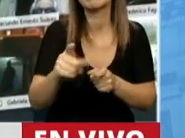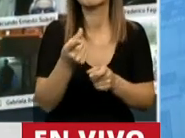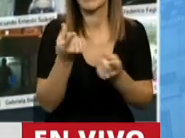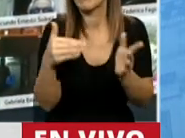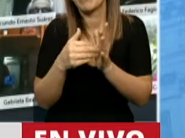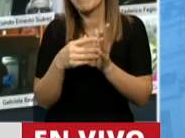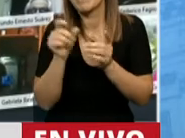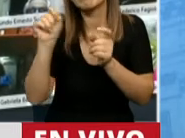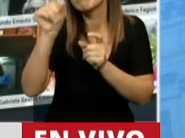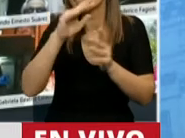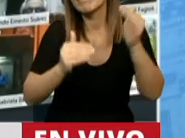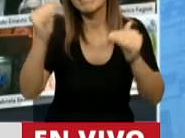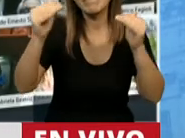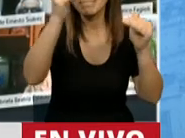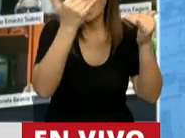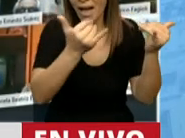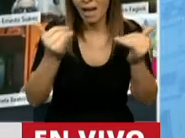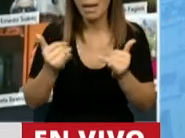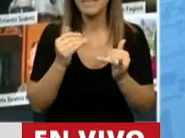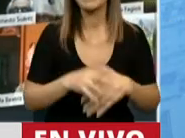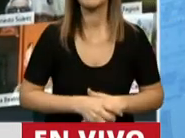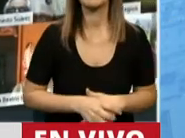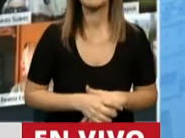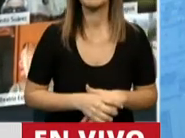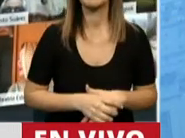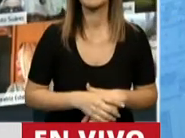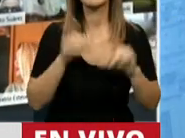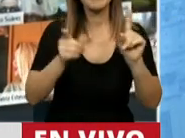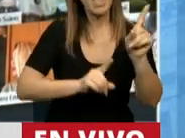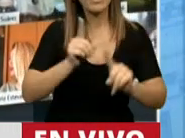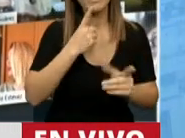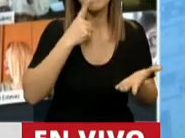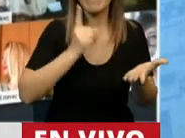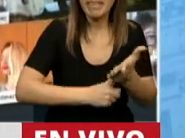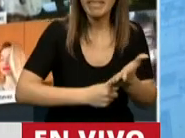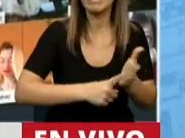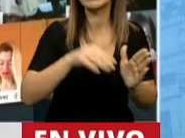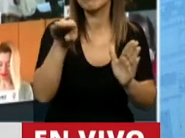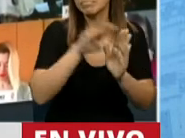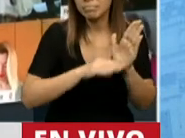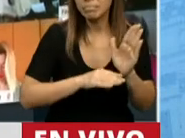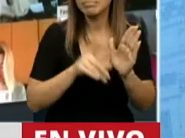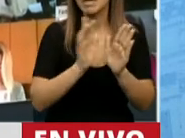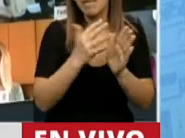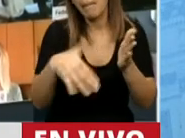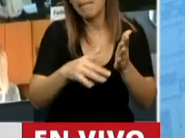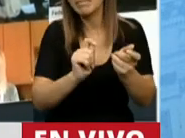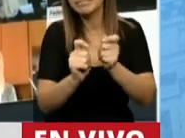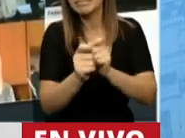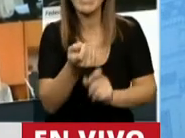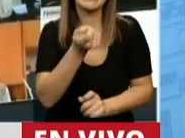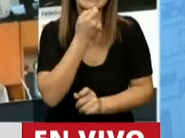de la necesidad crediticia que tienen las provincias. Y medidas que se están tomando en estos momentos para ir corrigiendo. Por